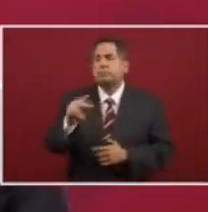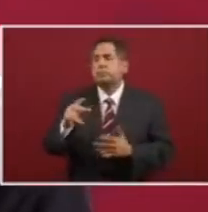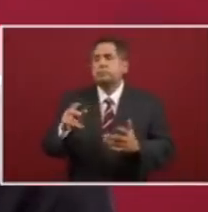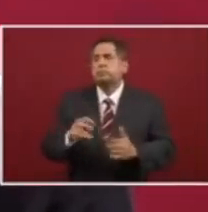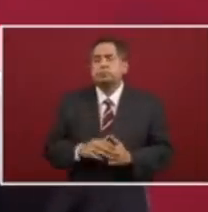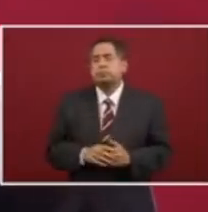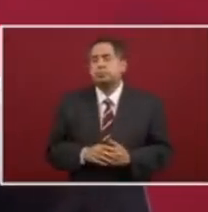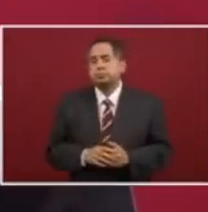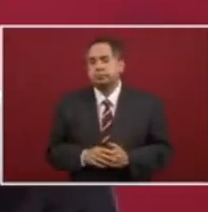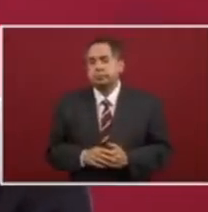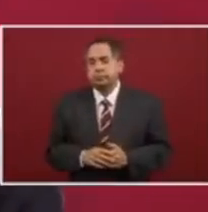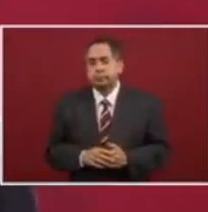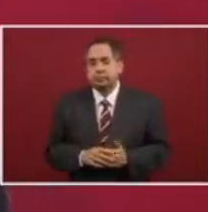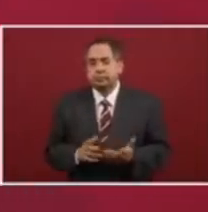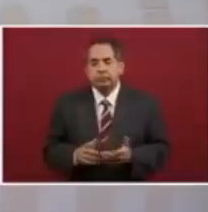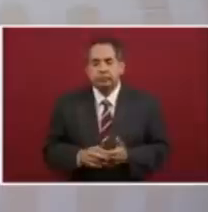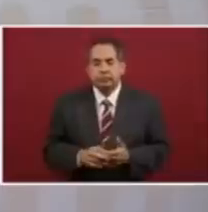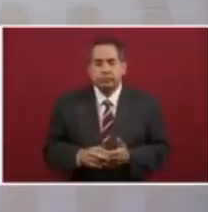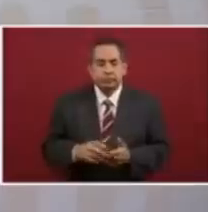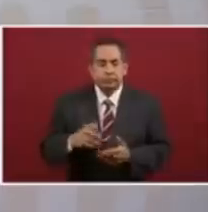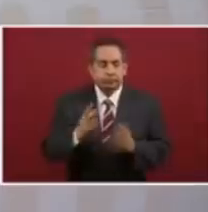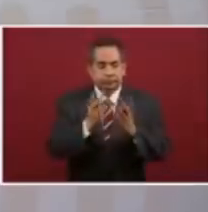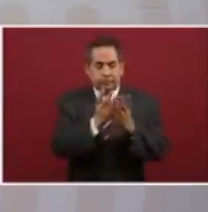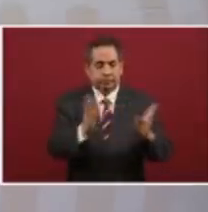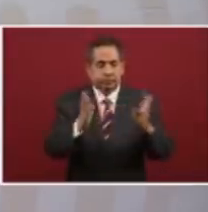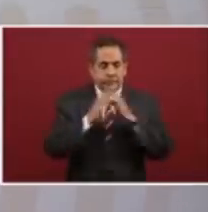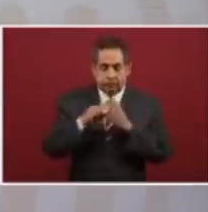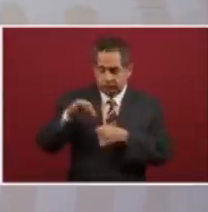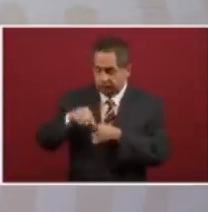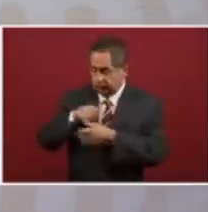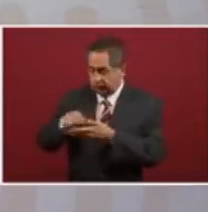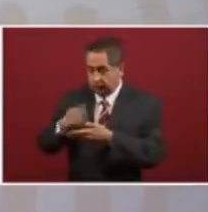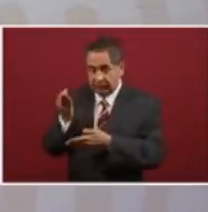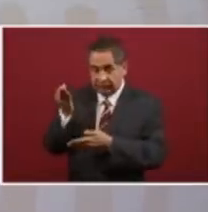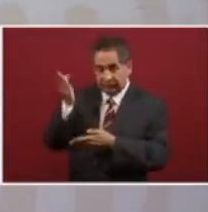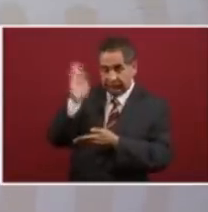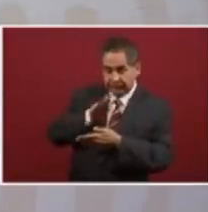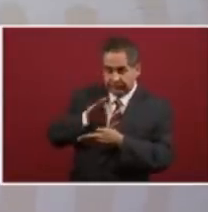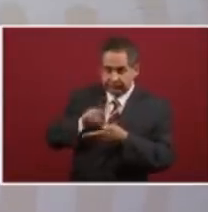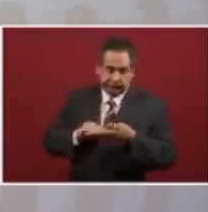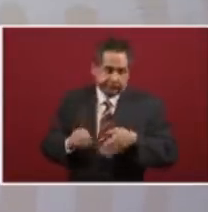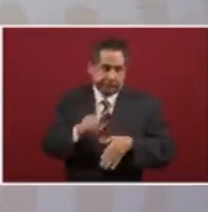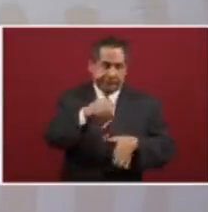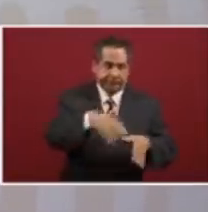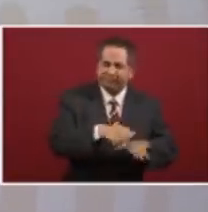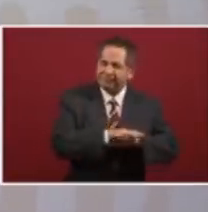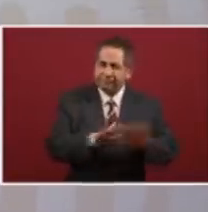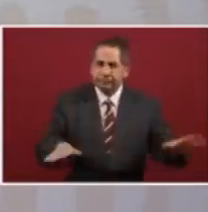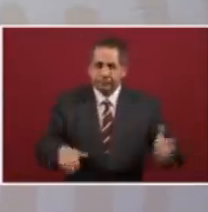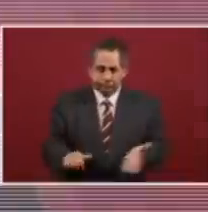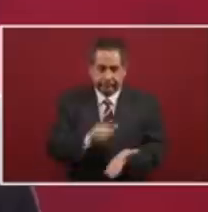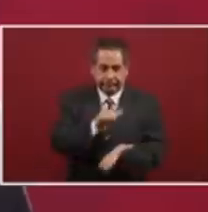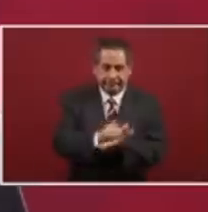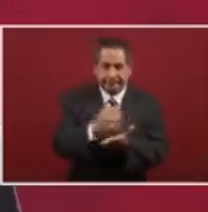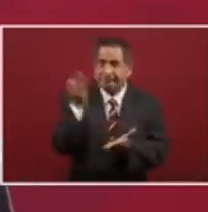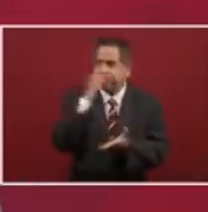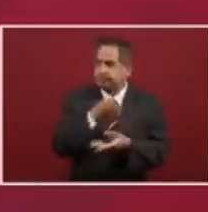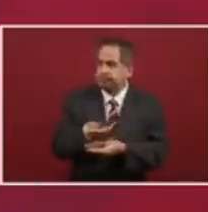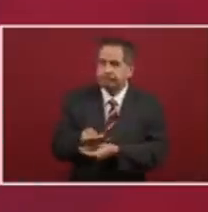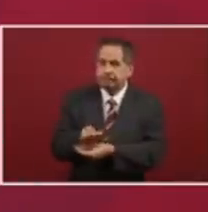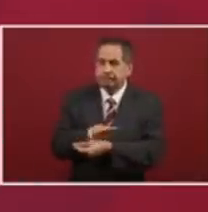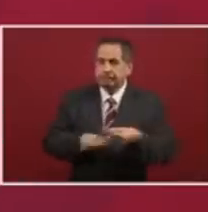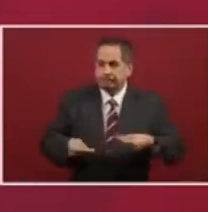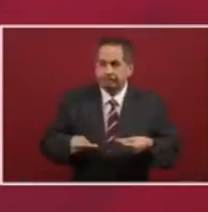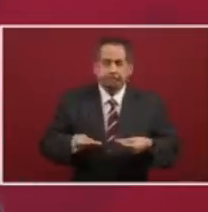se rellene en urnas que no se falsifique en actas todo eso que